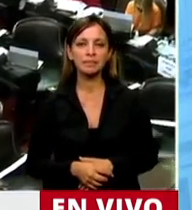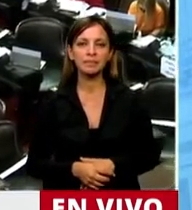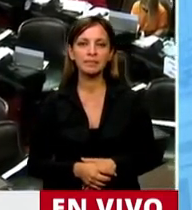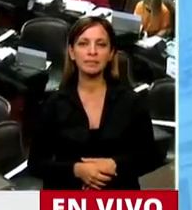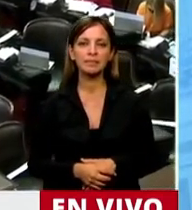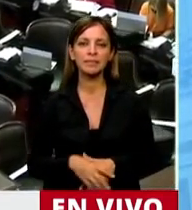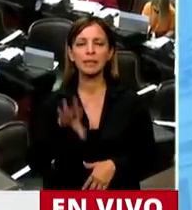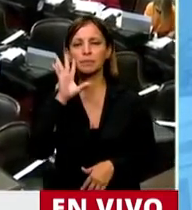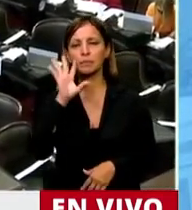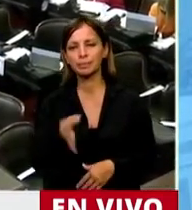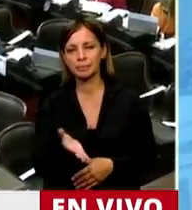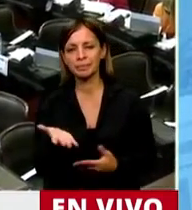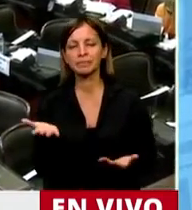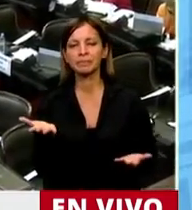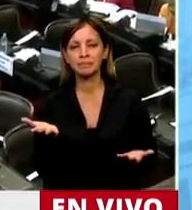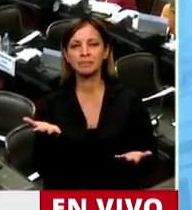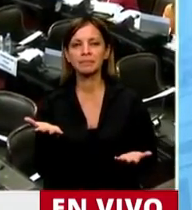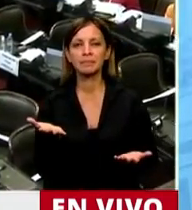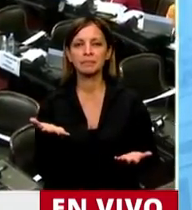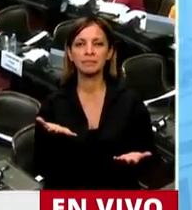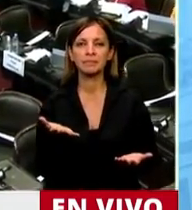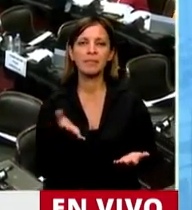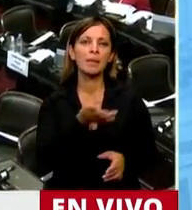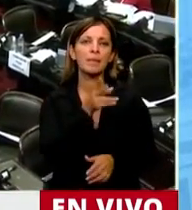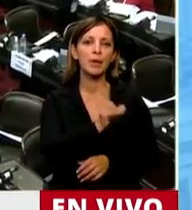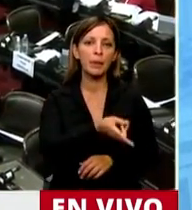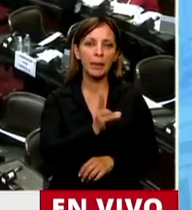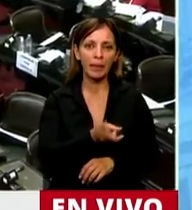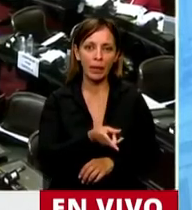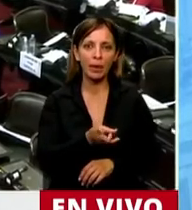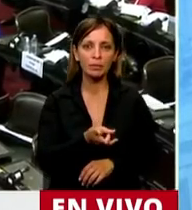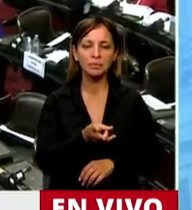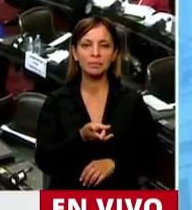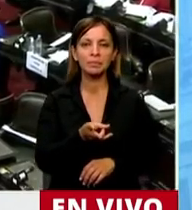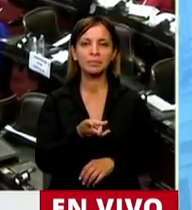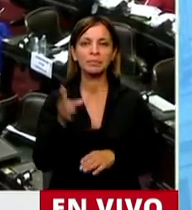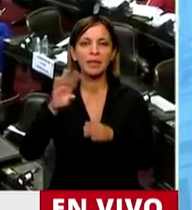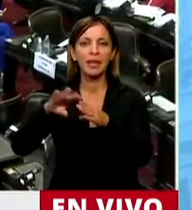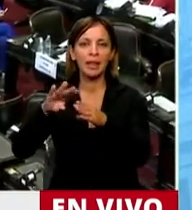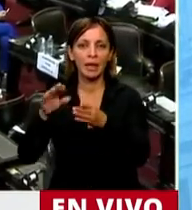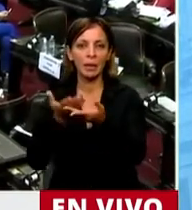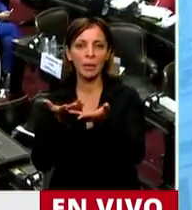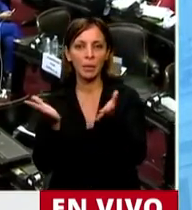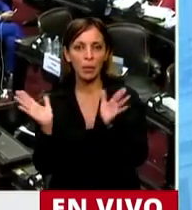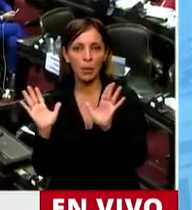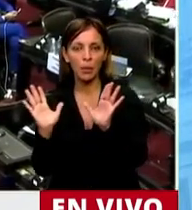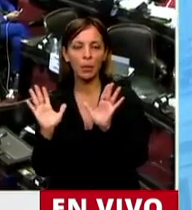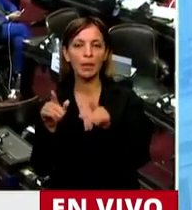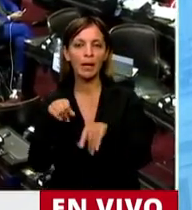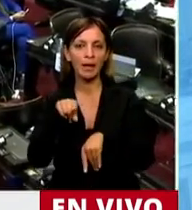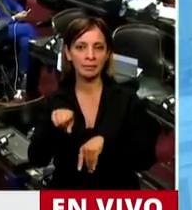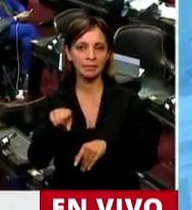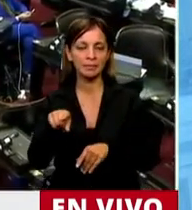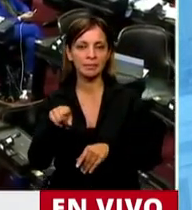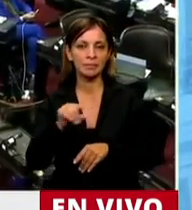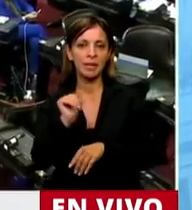ha dicho que claramente está prohibido tomar deuda pública, hacer uso del endeudamiento, del